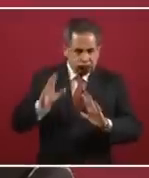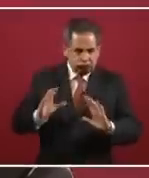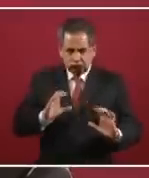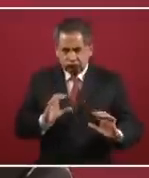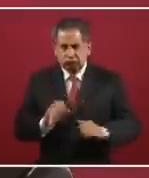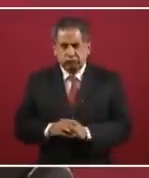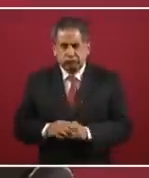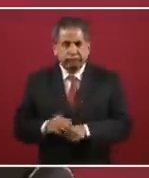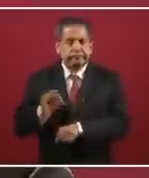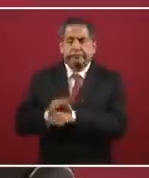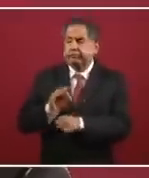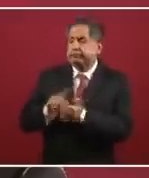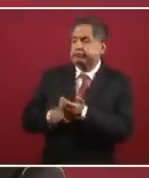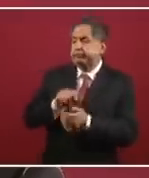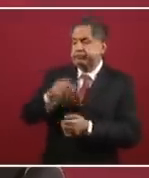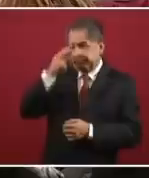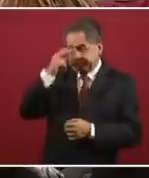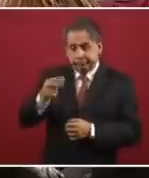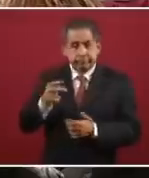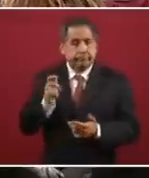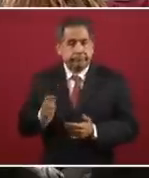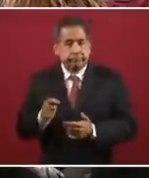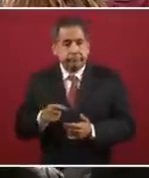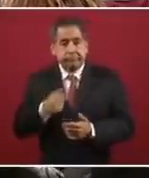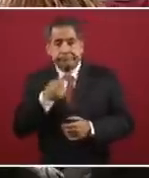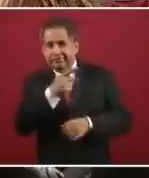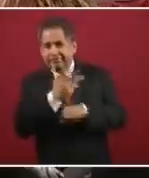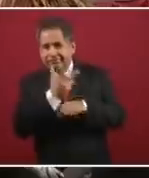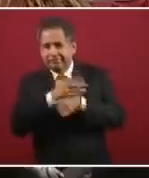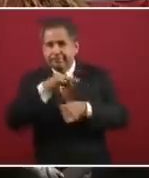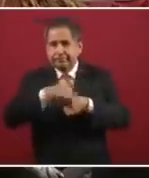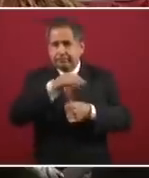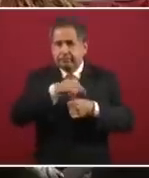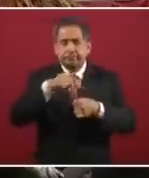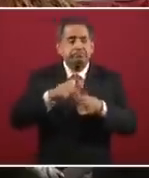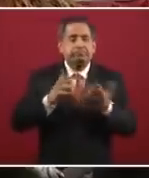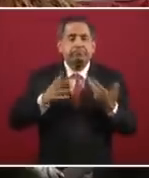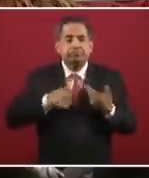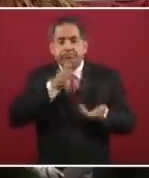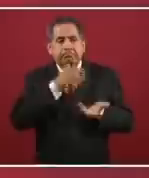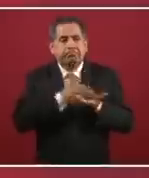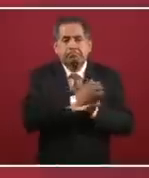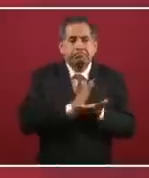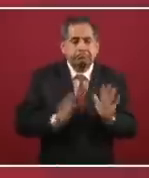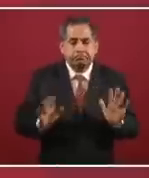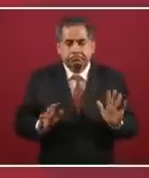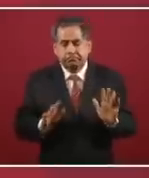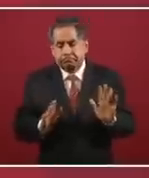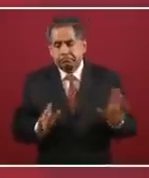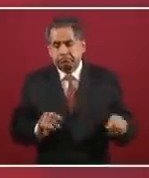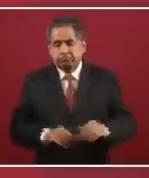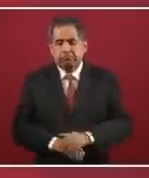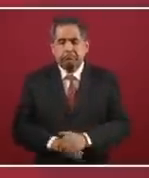y defender los intereses de México, porque los procesos electorales en Estados Unidos nosotros no los podemos regular. Y es probable